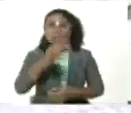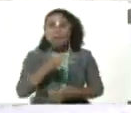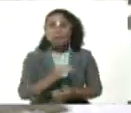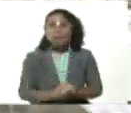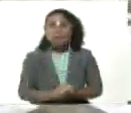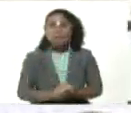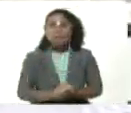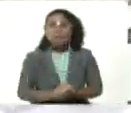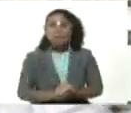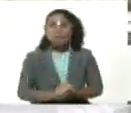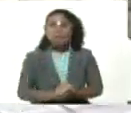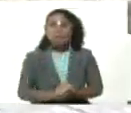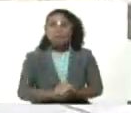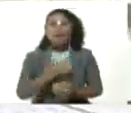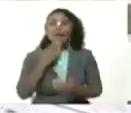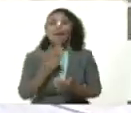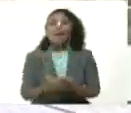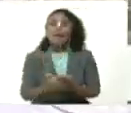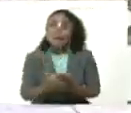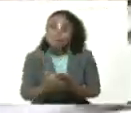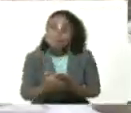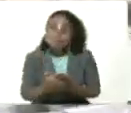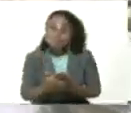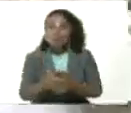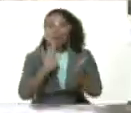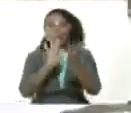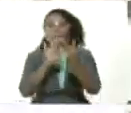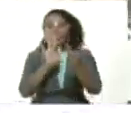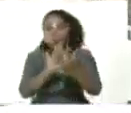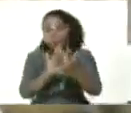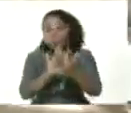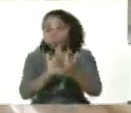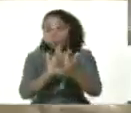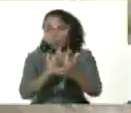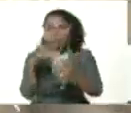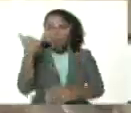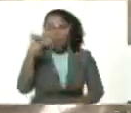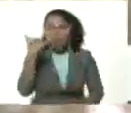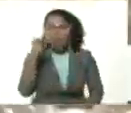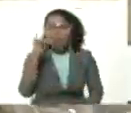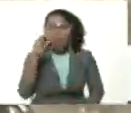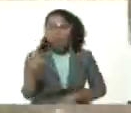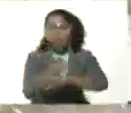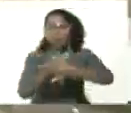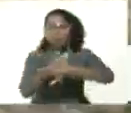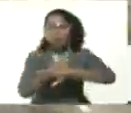presidente, y agradecido por el base y el acercamiento que ha tenido el